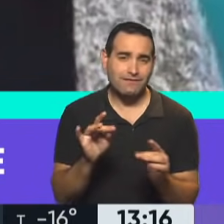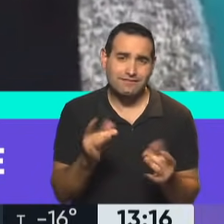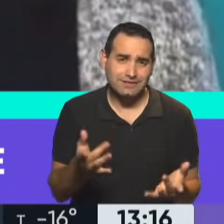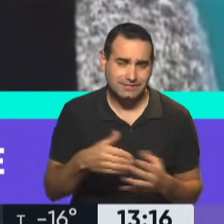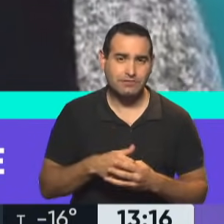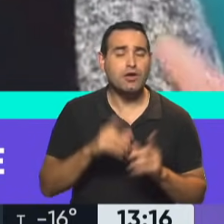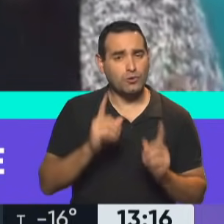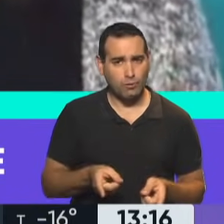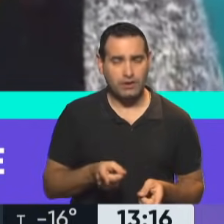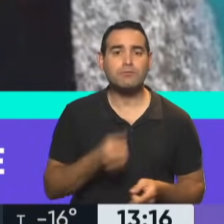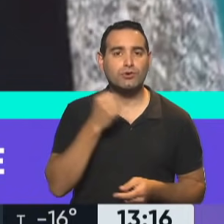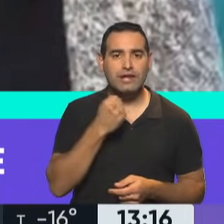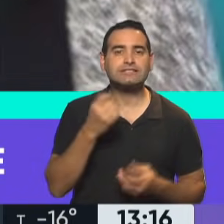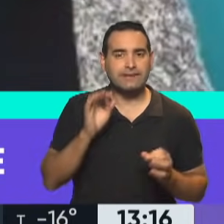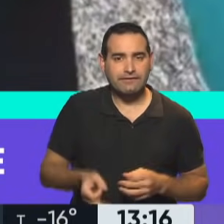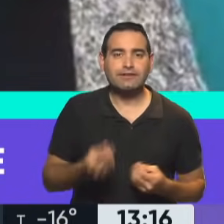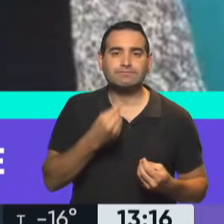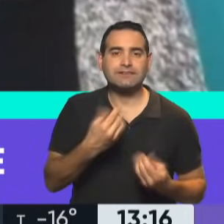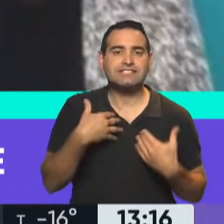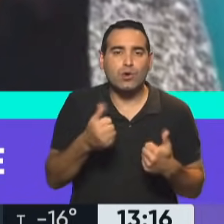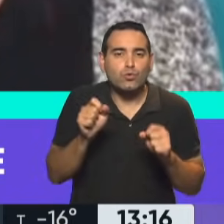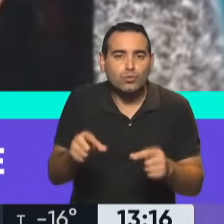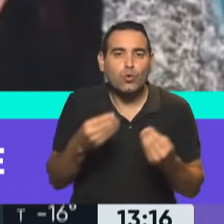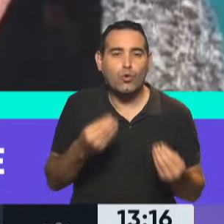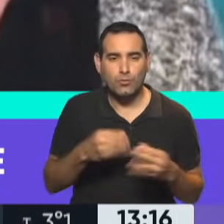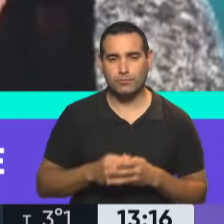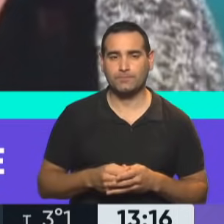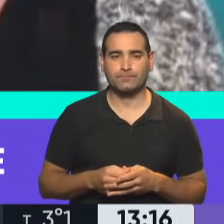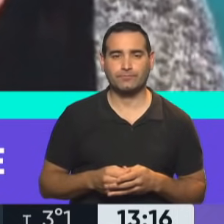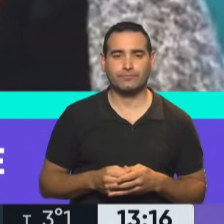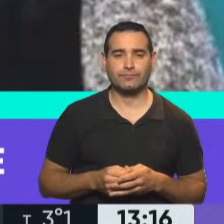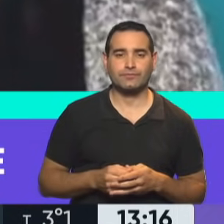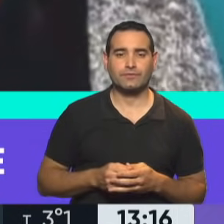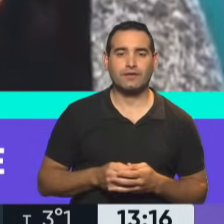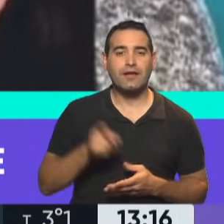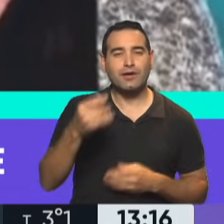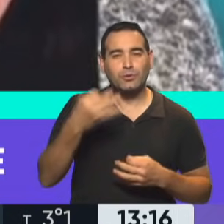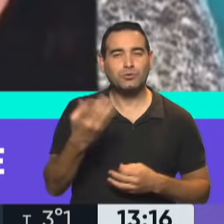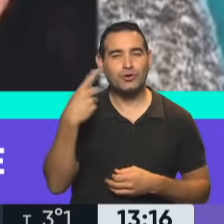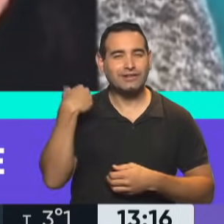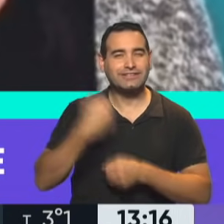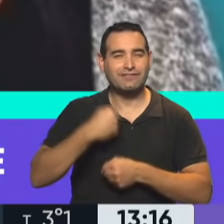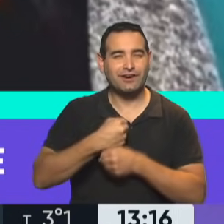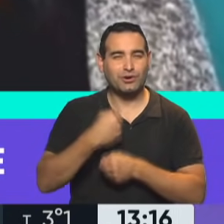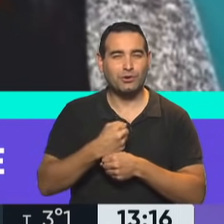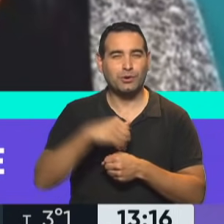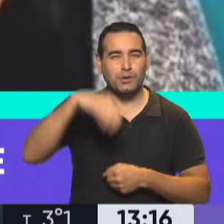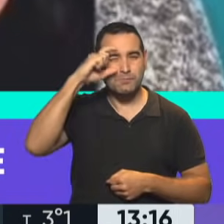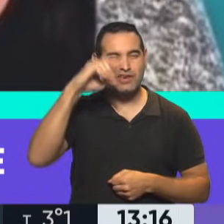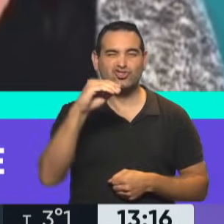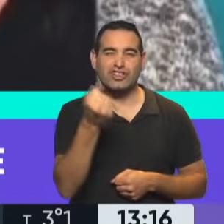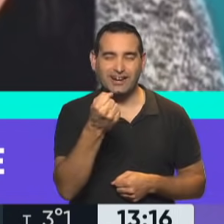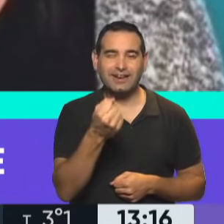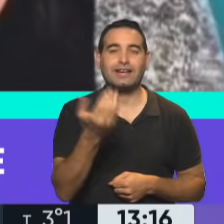Sí nos importa el estado de salud, nos importa en cuanto a artista, bueno, las cosas que va dando. Estaba haciendo un trabajo, Mecha, que fue el que presentó